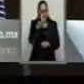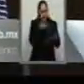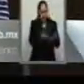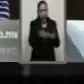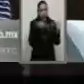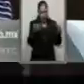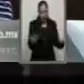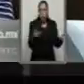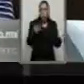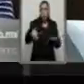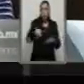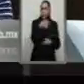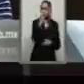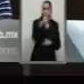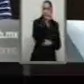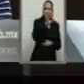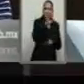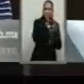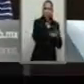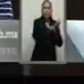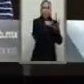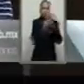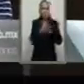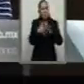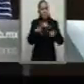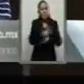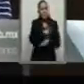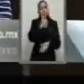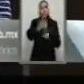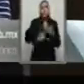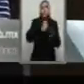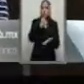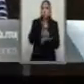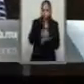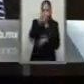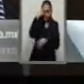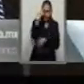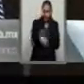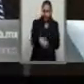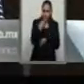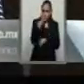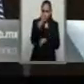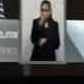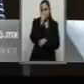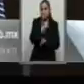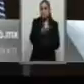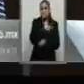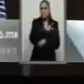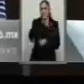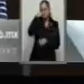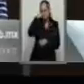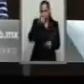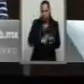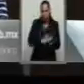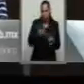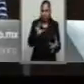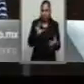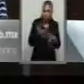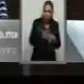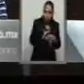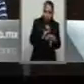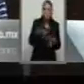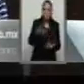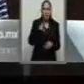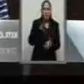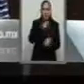de Ciudad de México, nombre que en su X cruza y une las raíces milenarias de nuestra cultura y las hazañas